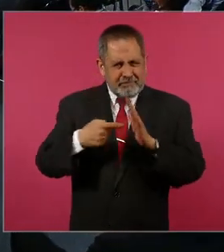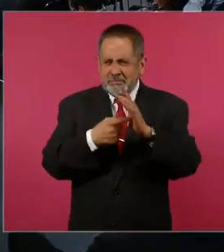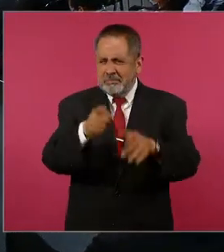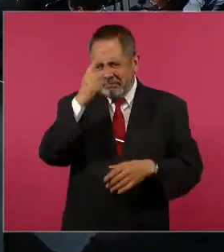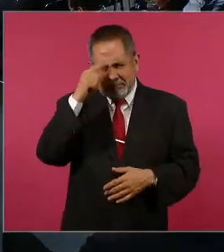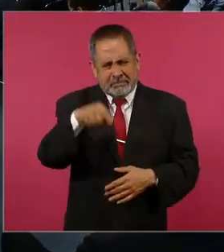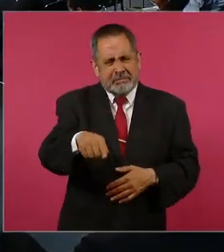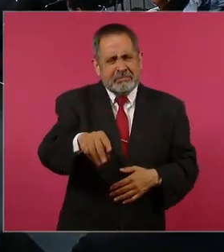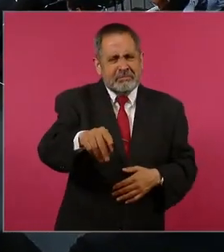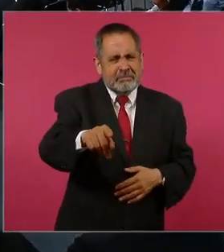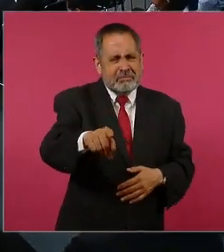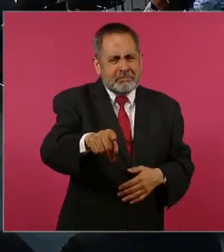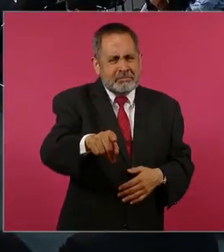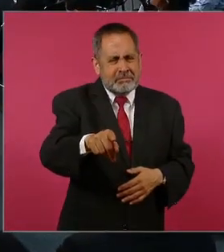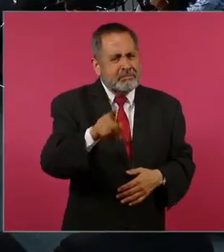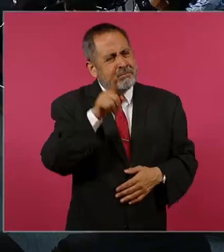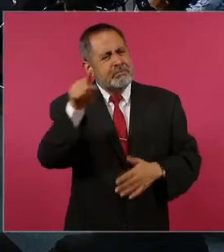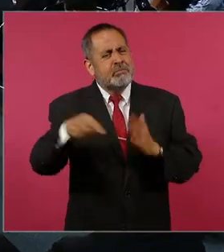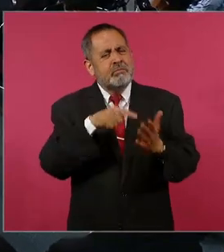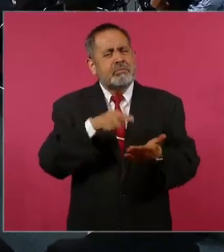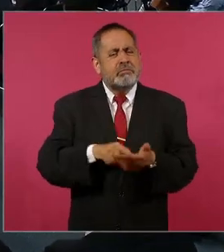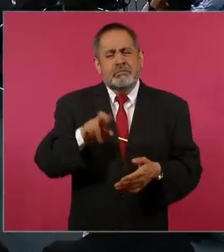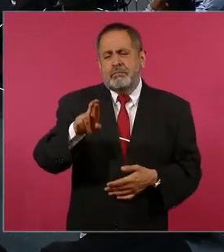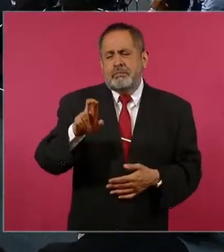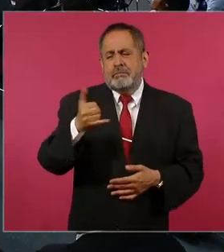que de los Reyes La Paz,